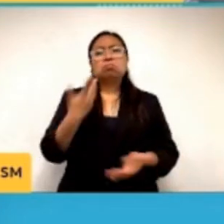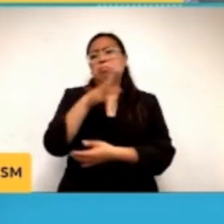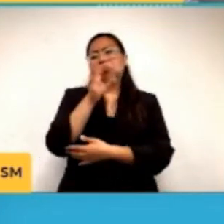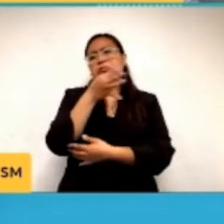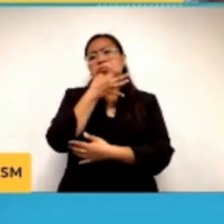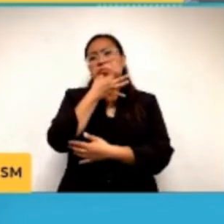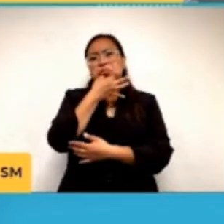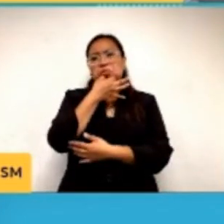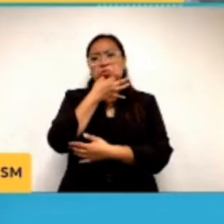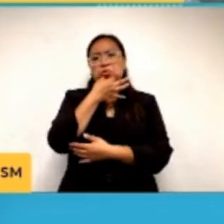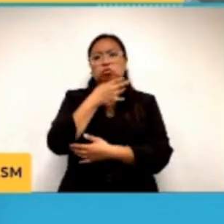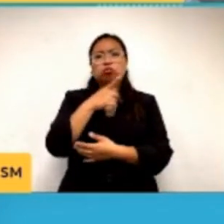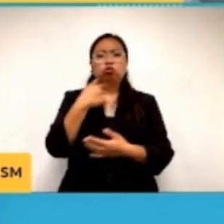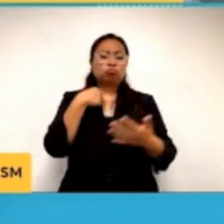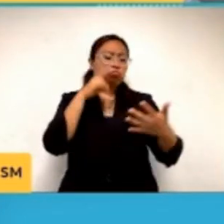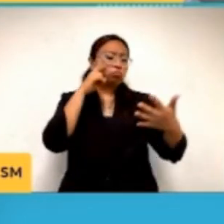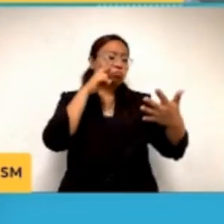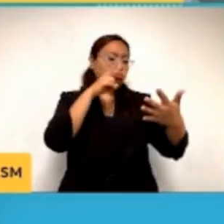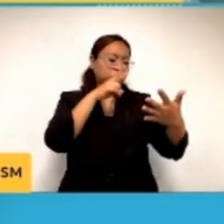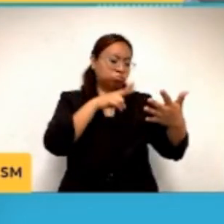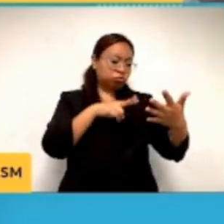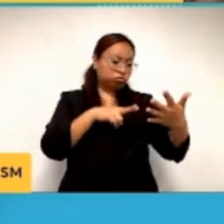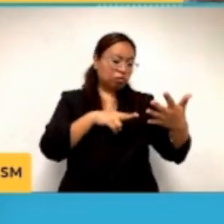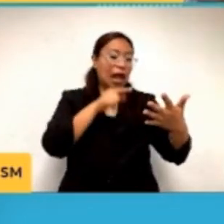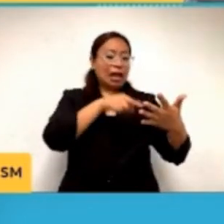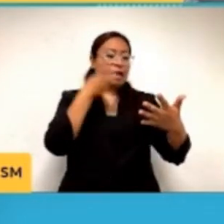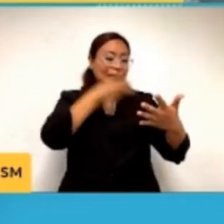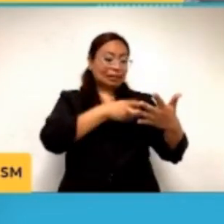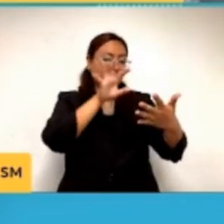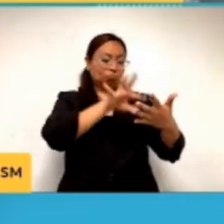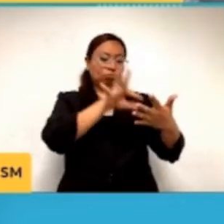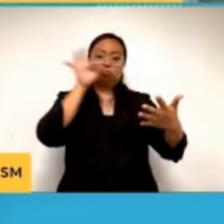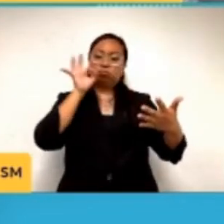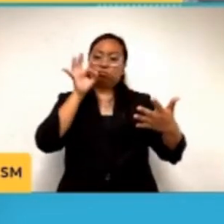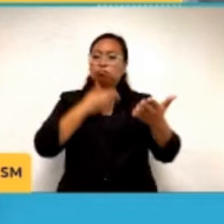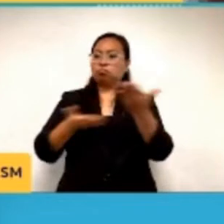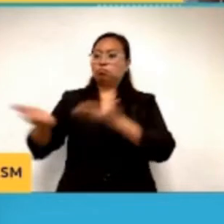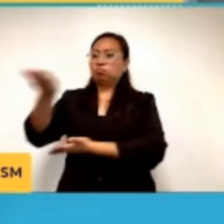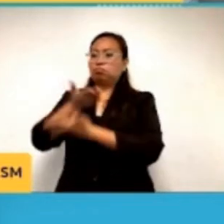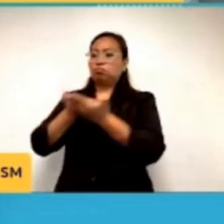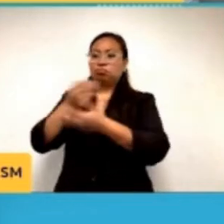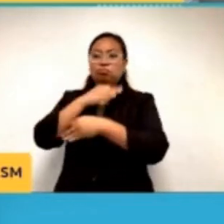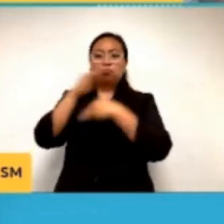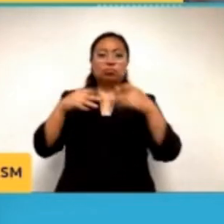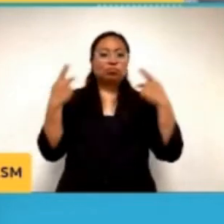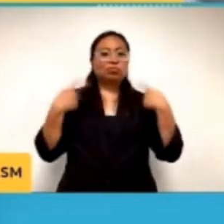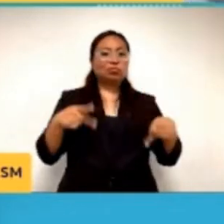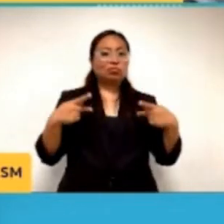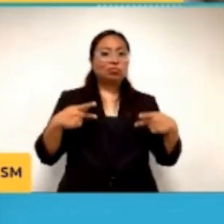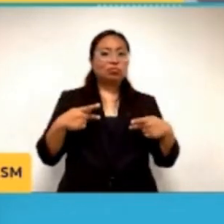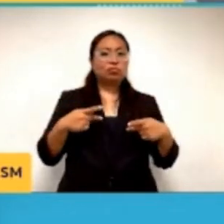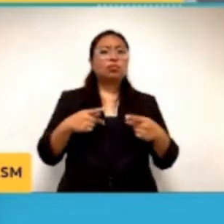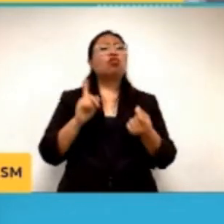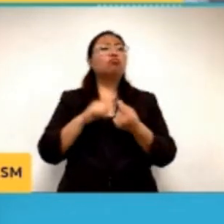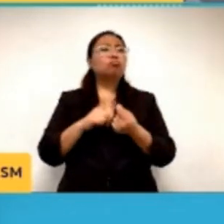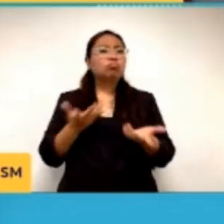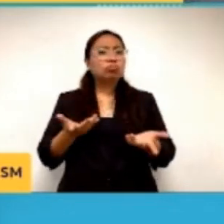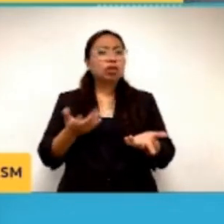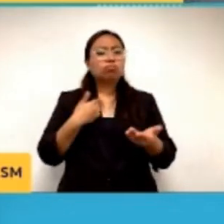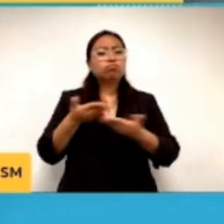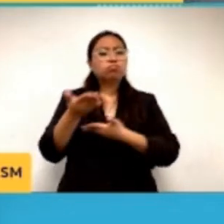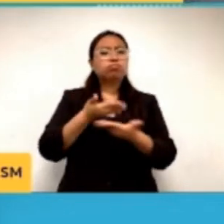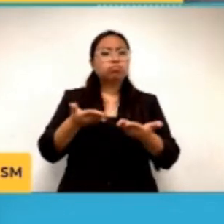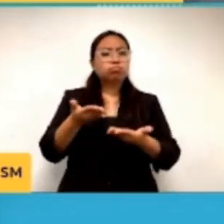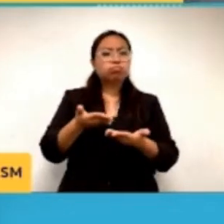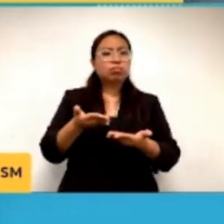minutos. Te topas con algún recurso relevante, lo compartes a tus personas clave. ¿Cómo lo puedes compartir? Hay mil maneras. Puede